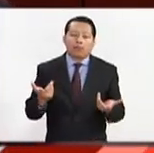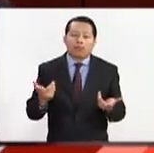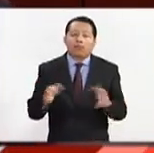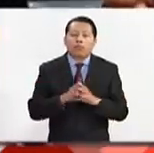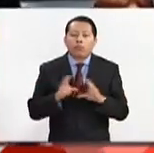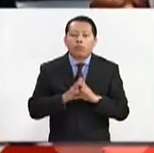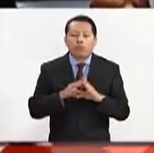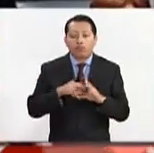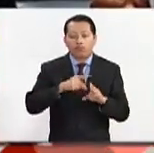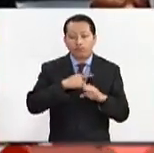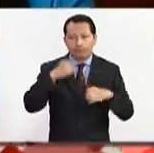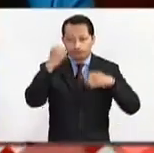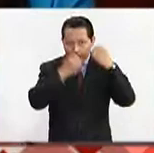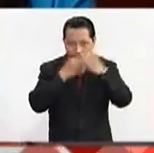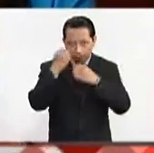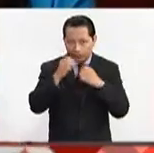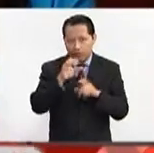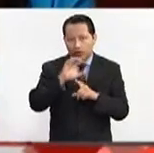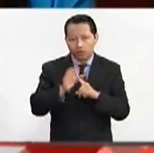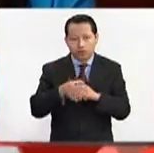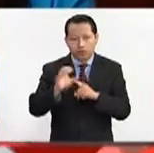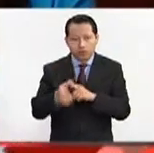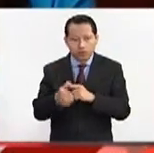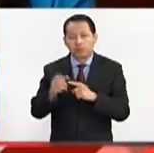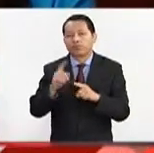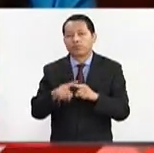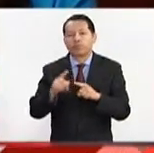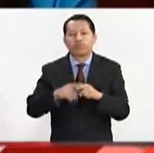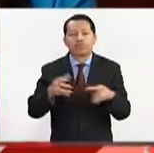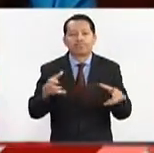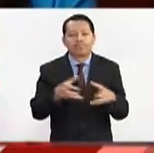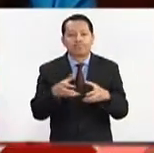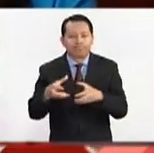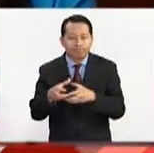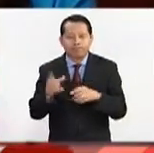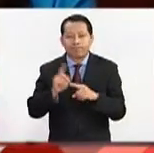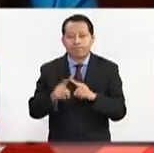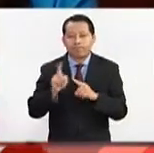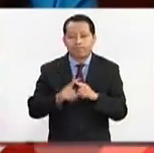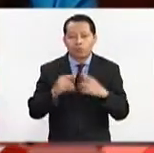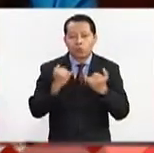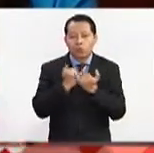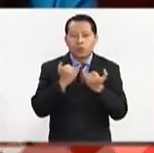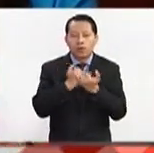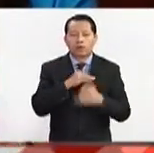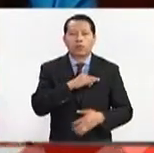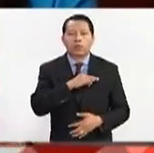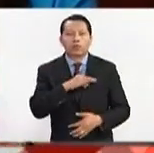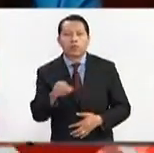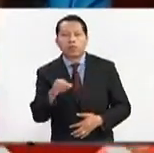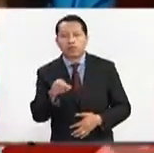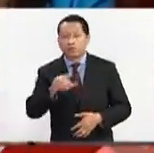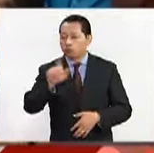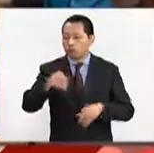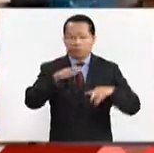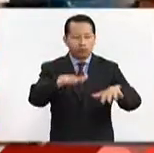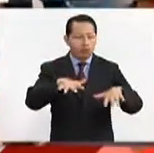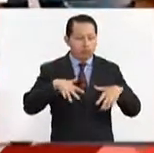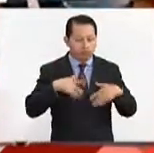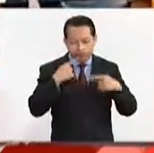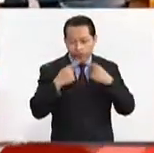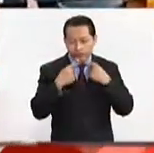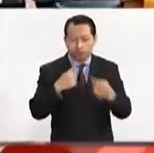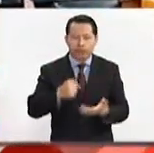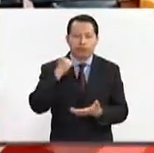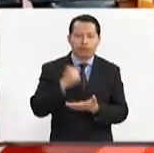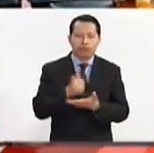que analizarse en comisiones, tiene que hacerse un dictamen y pasar al Pleno para su aprobación y después a la Cámara de